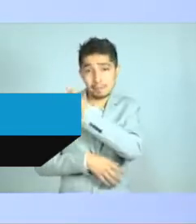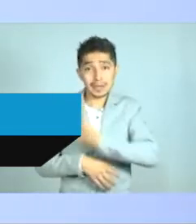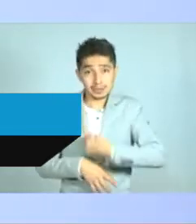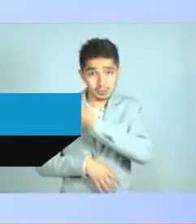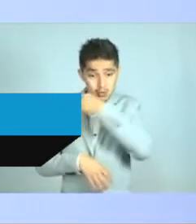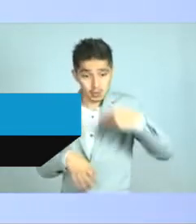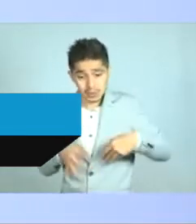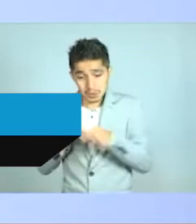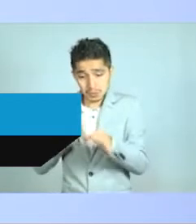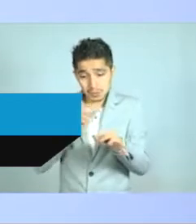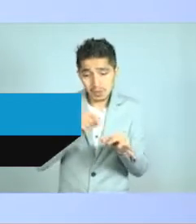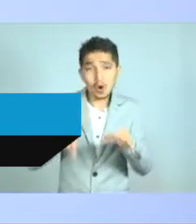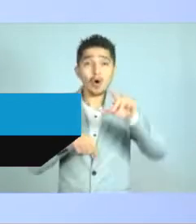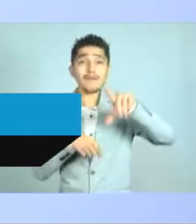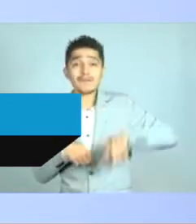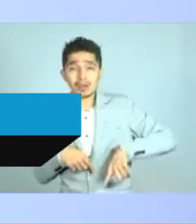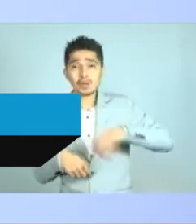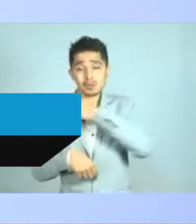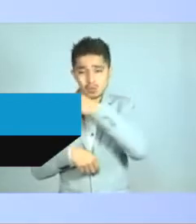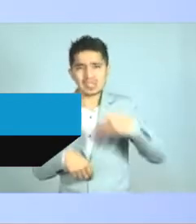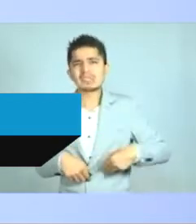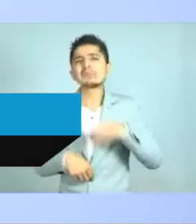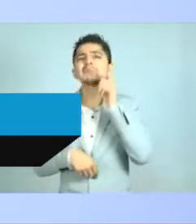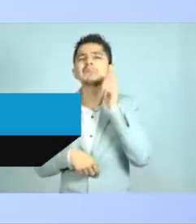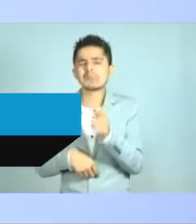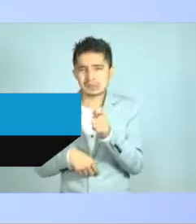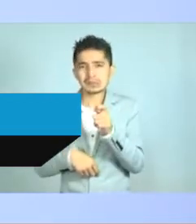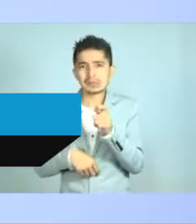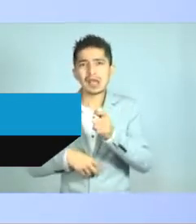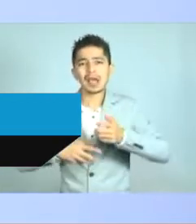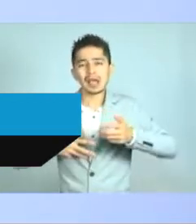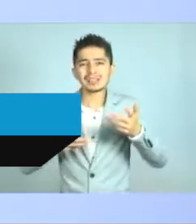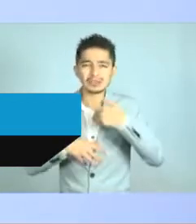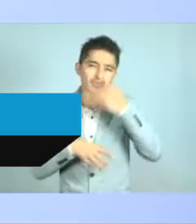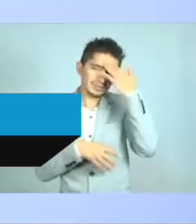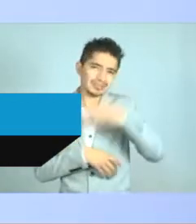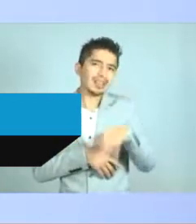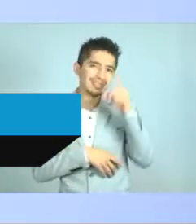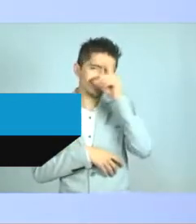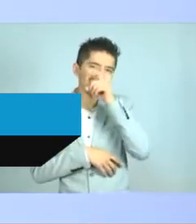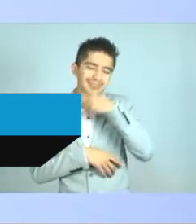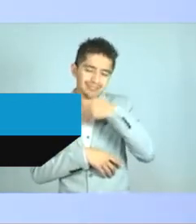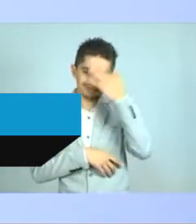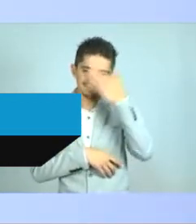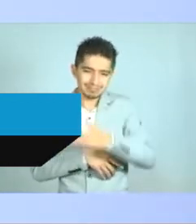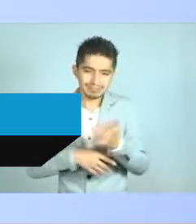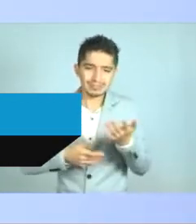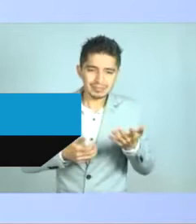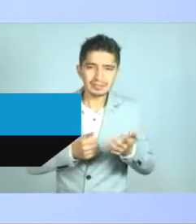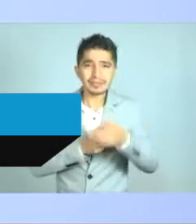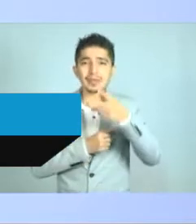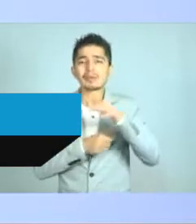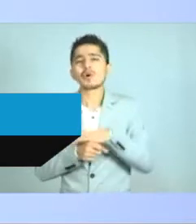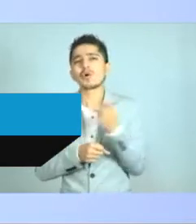total. Nadie puede andar en las plazas o en los centros